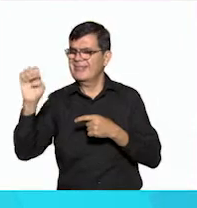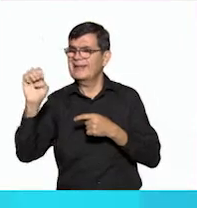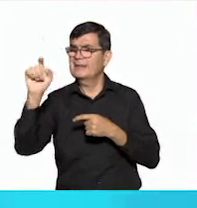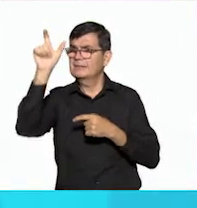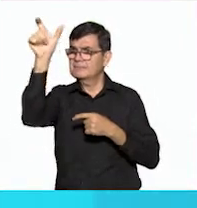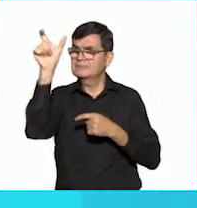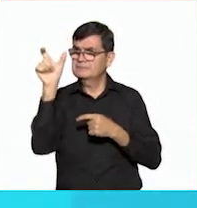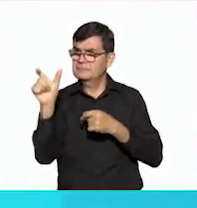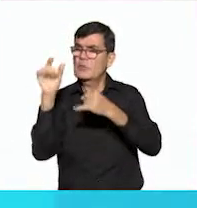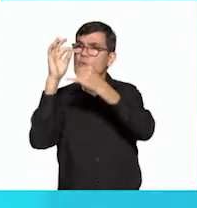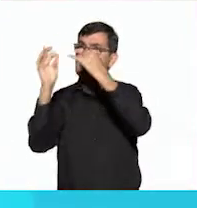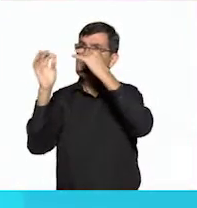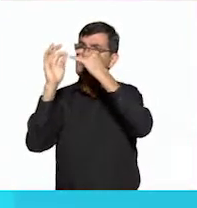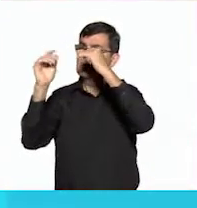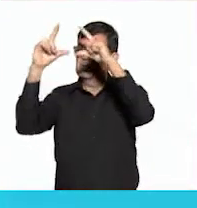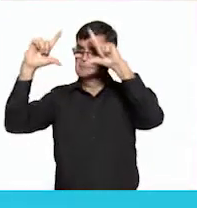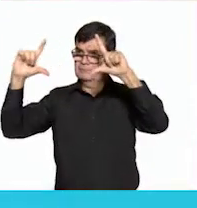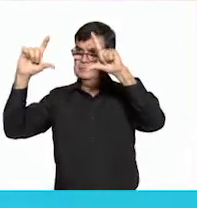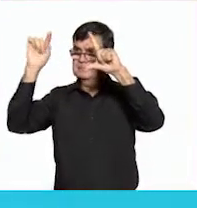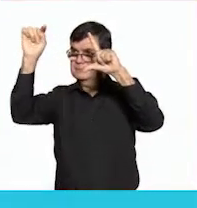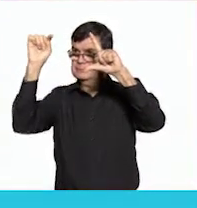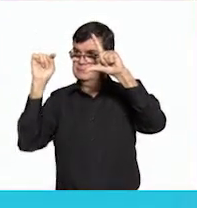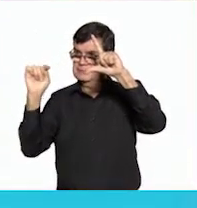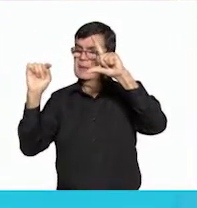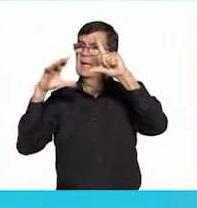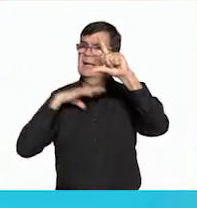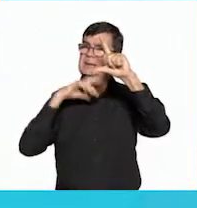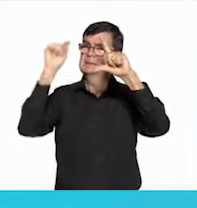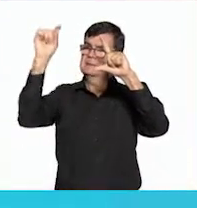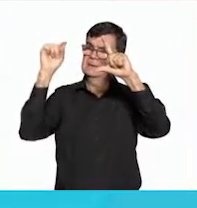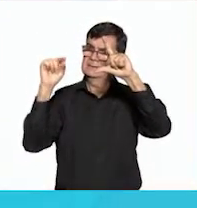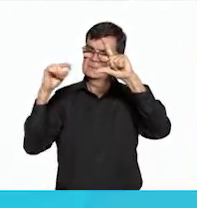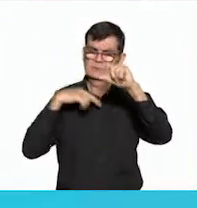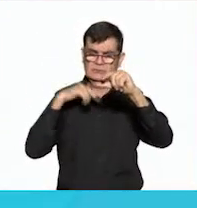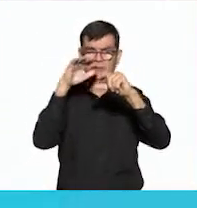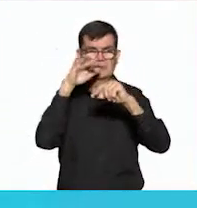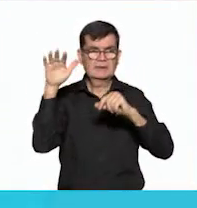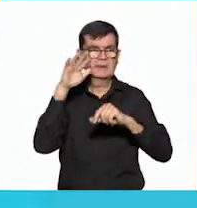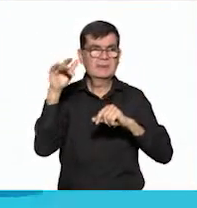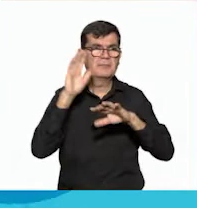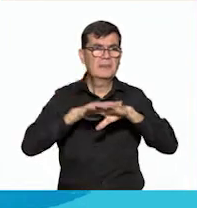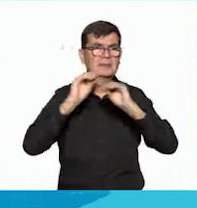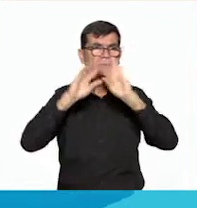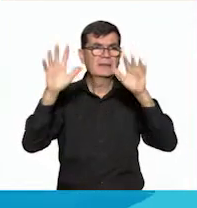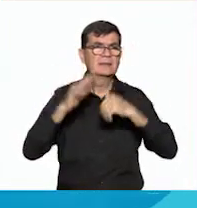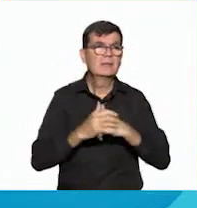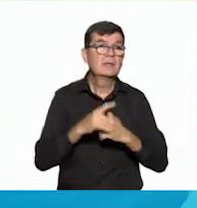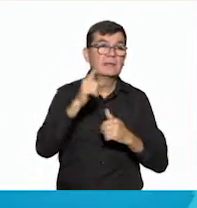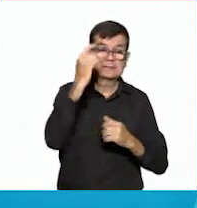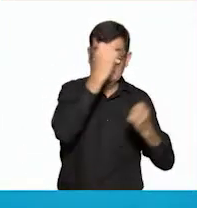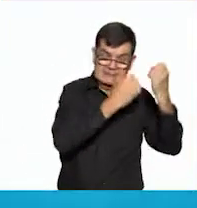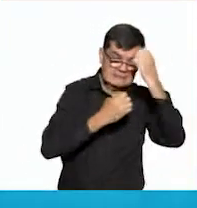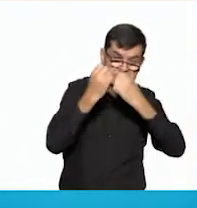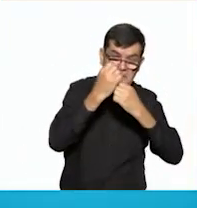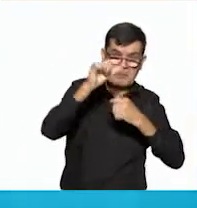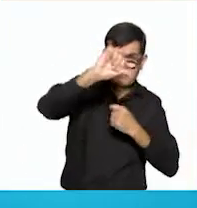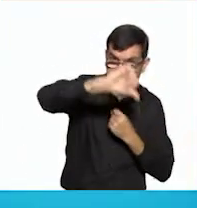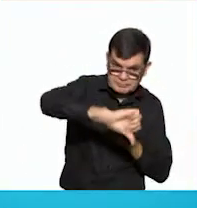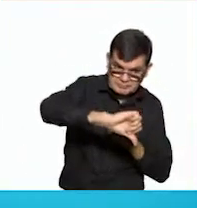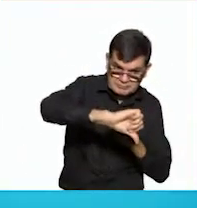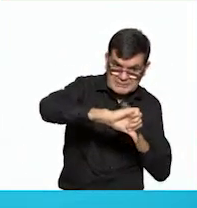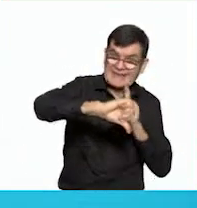Se encuentran en la misma estrofa, pero en diferentes versos. Claro. Lo voy a leer para que nos quede más claro. Si el examen